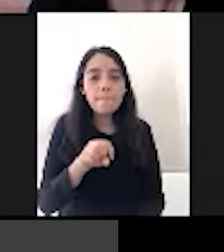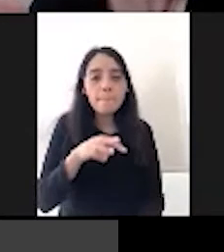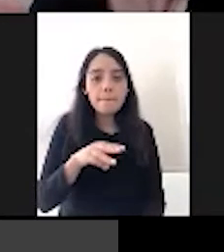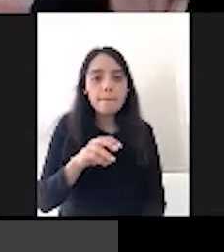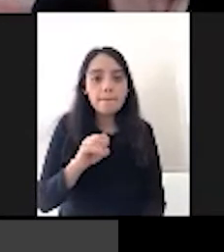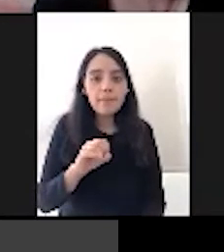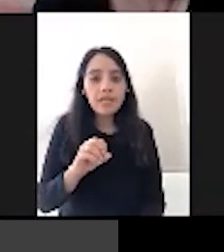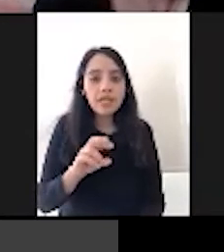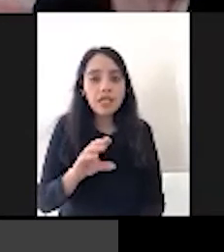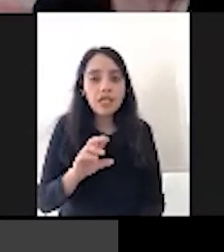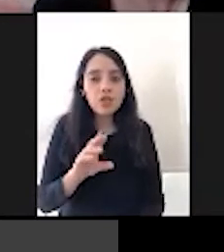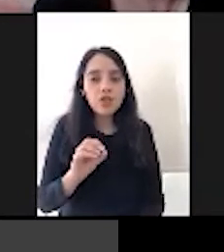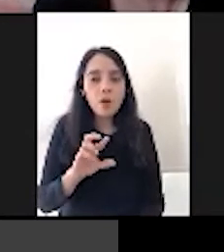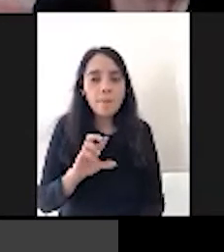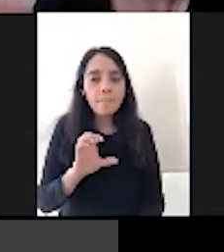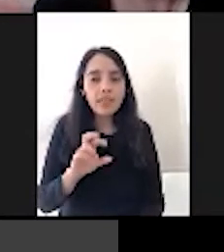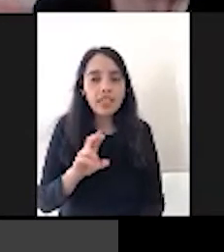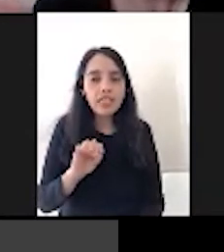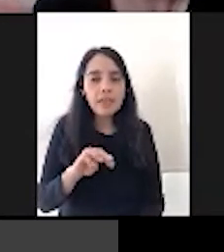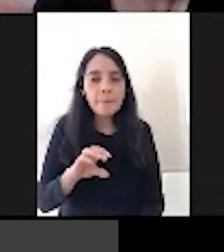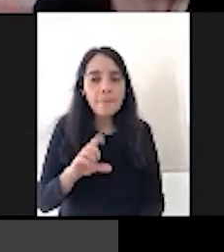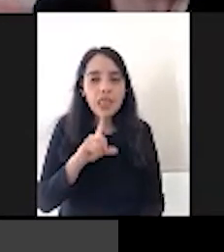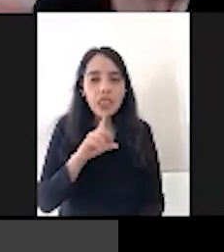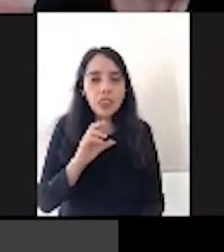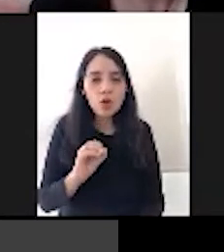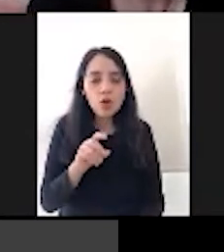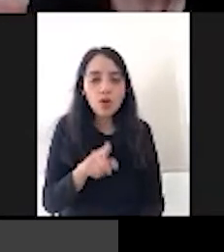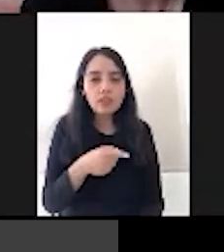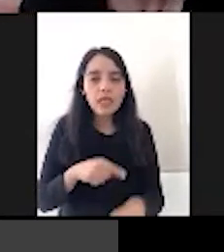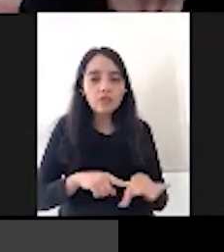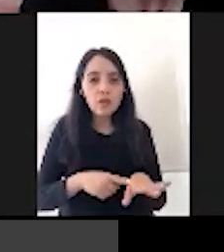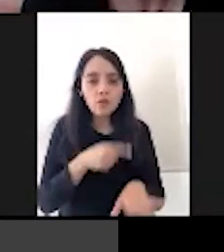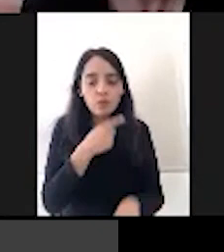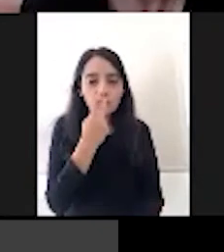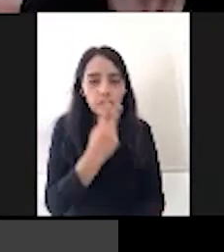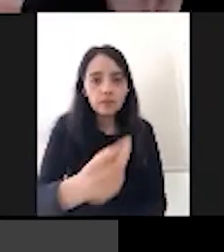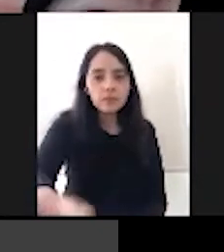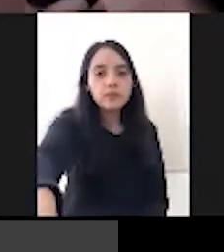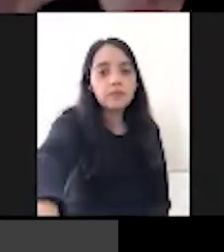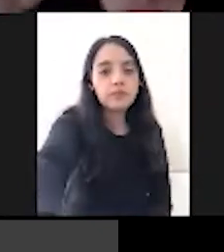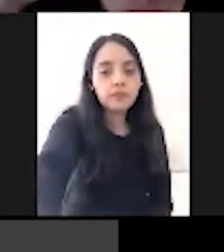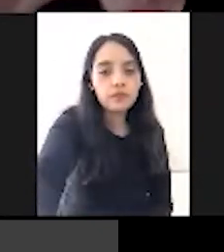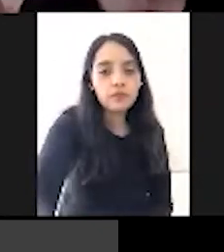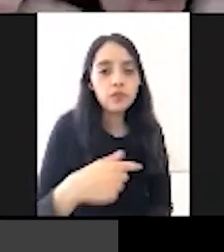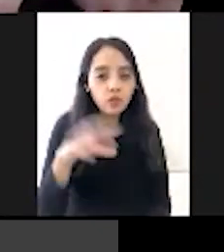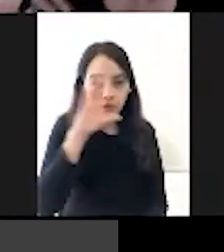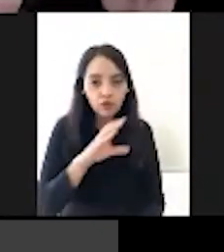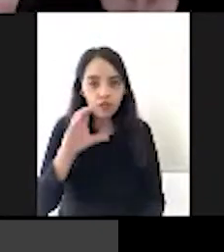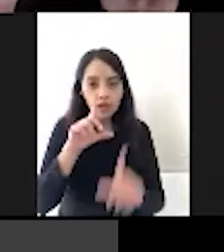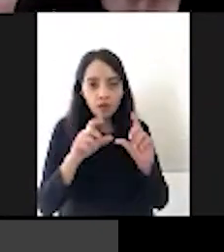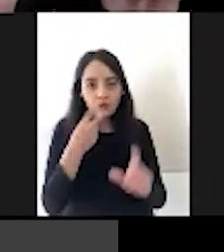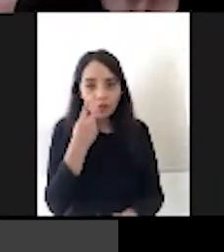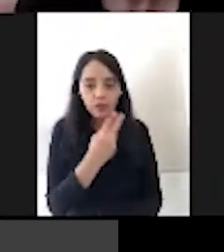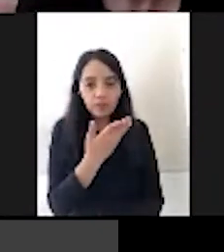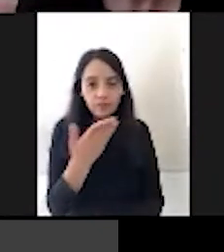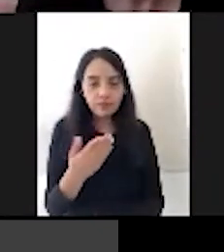¿ya? Un microperímetro es un aparato como el que vemos acá a la izquierda. Busqué muchísimo una imagen para mostrarles de cómo se ve una persona sentada acá, pero no